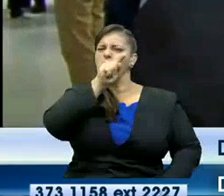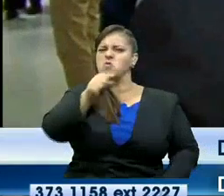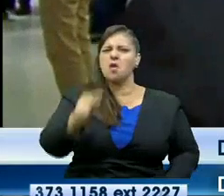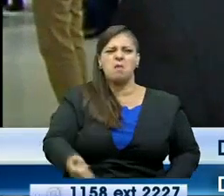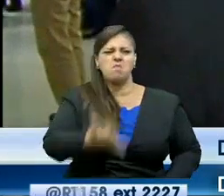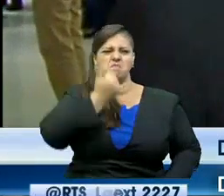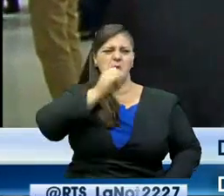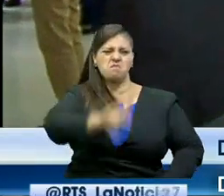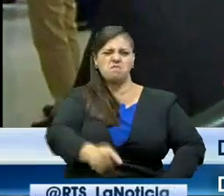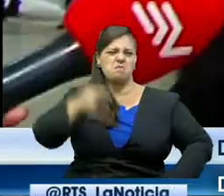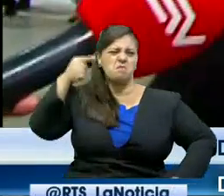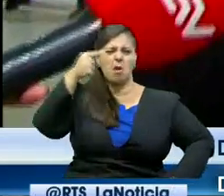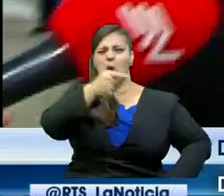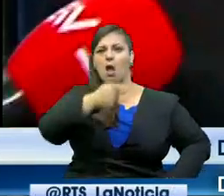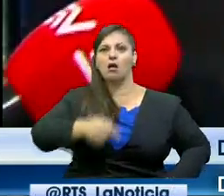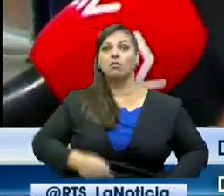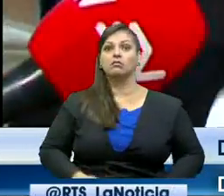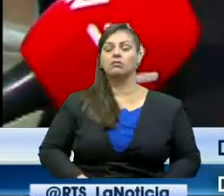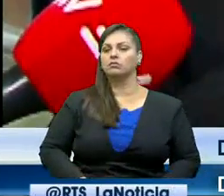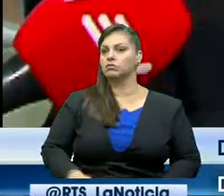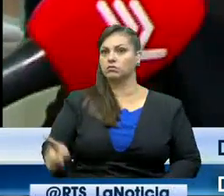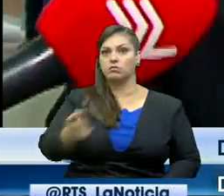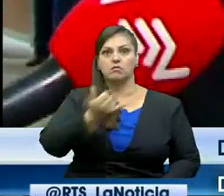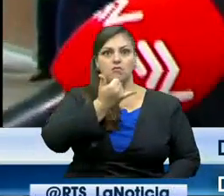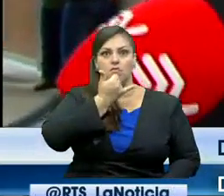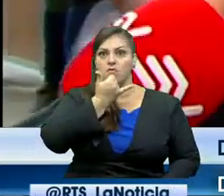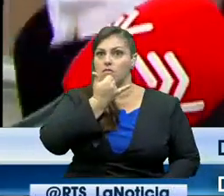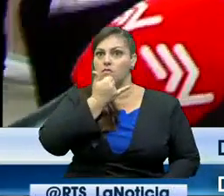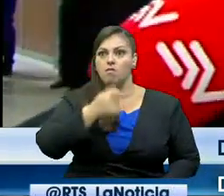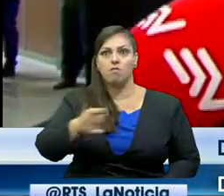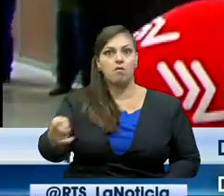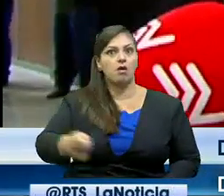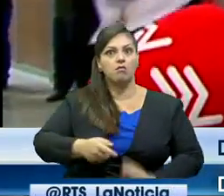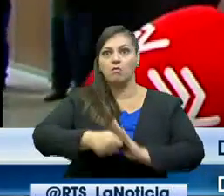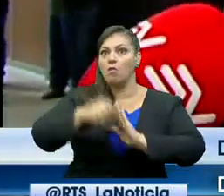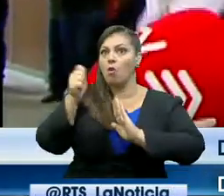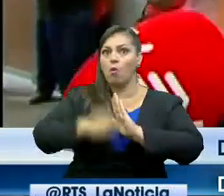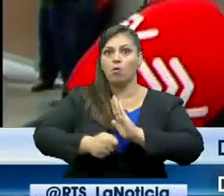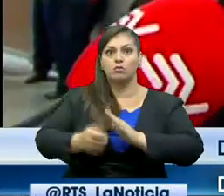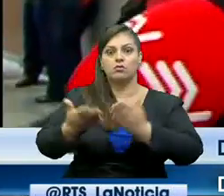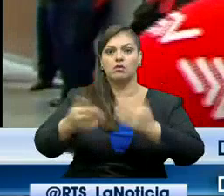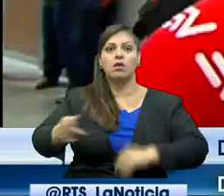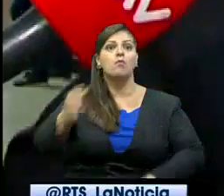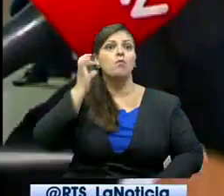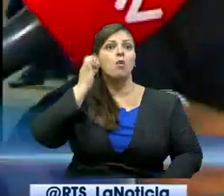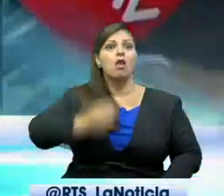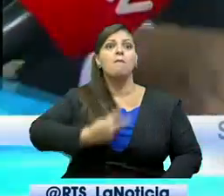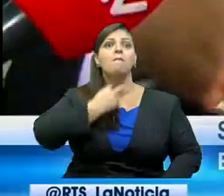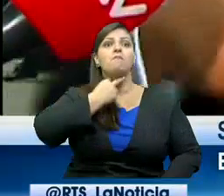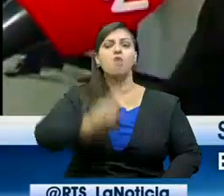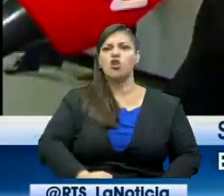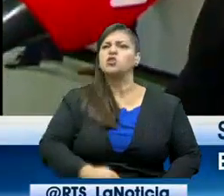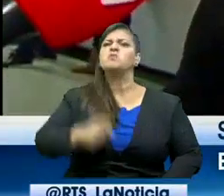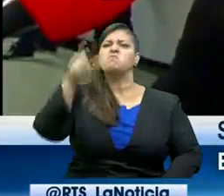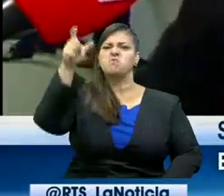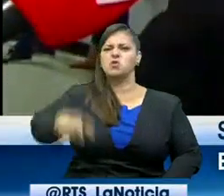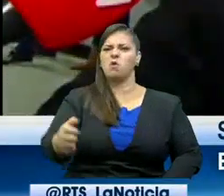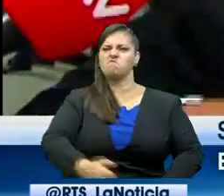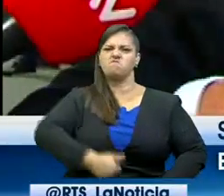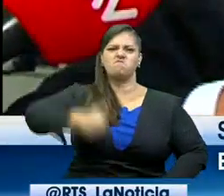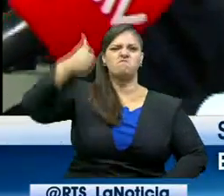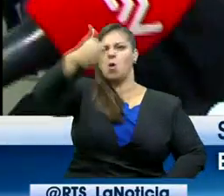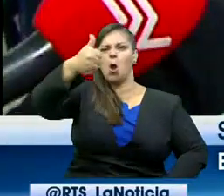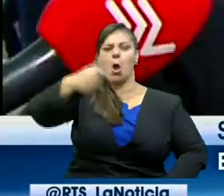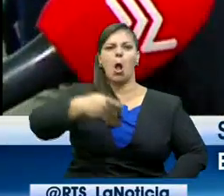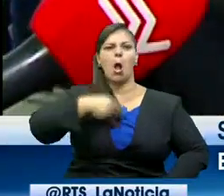y tiene que ser sancionado. Poder descubrir quién es el hombre más poderoso del país, el que la protegió, el que